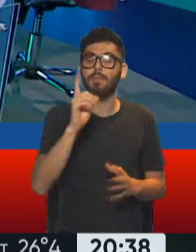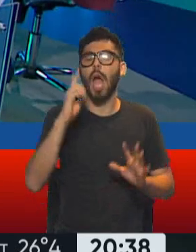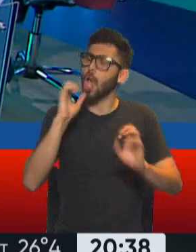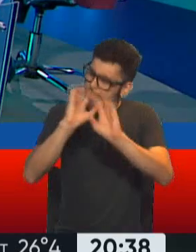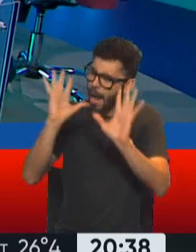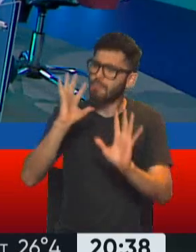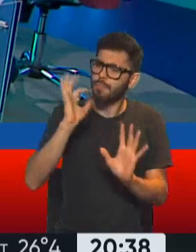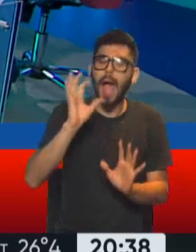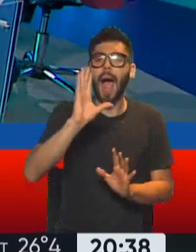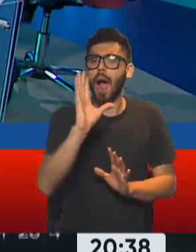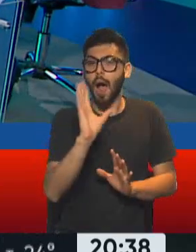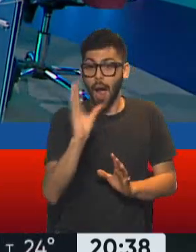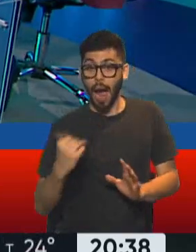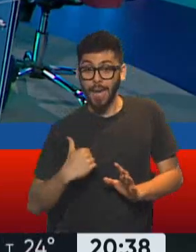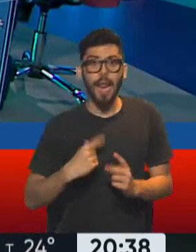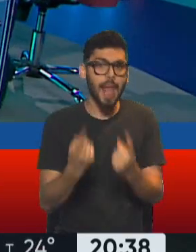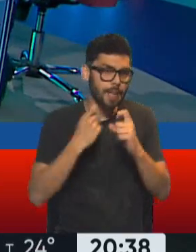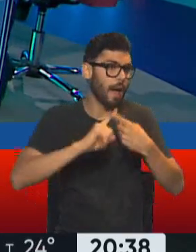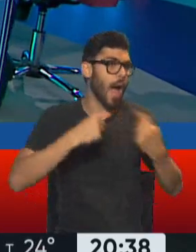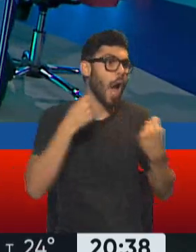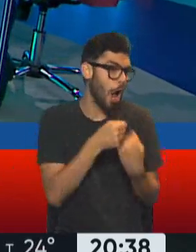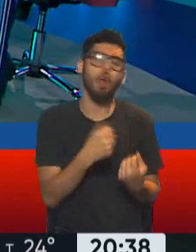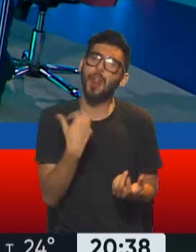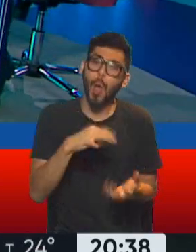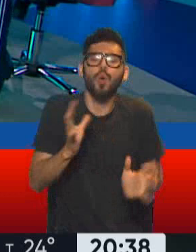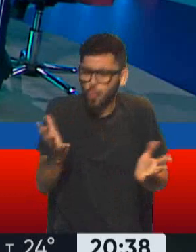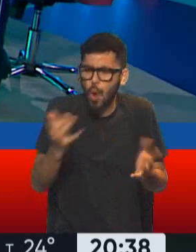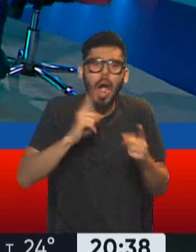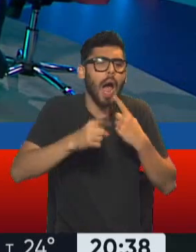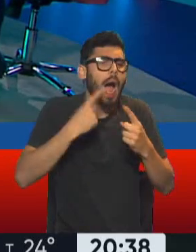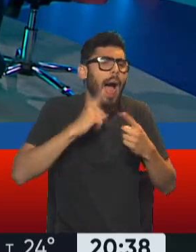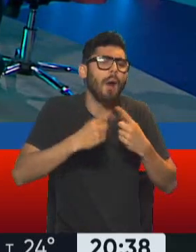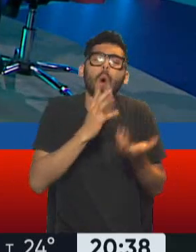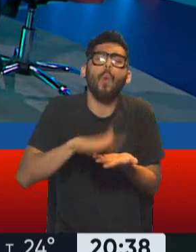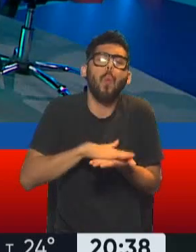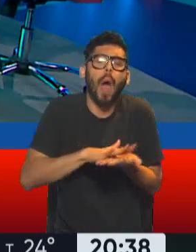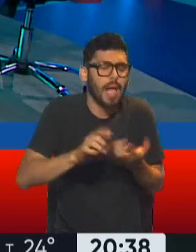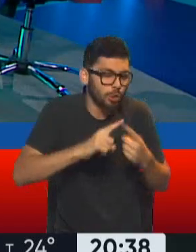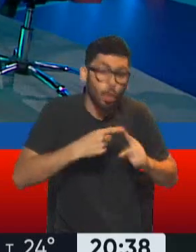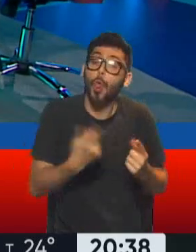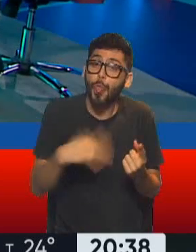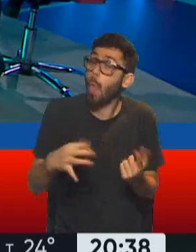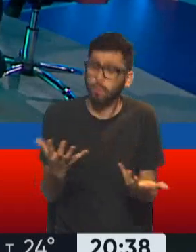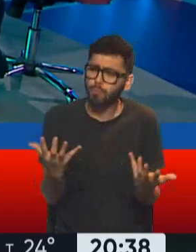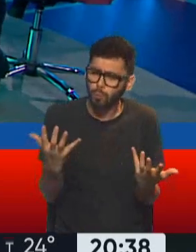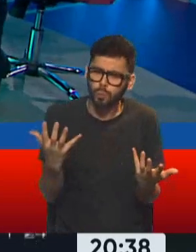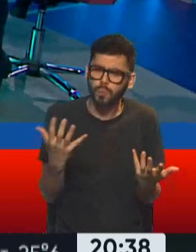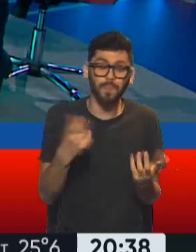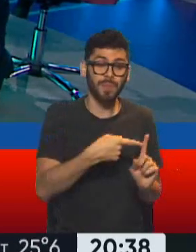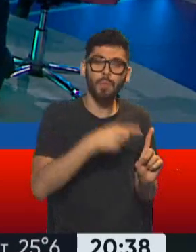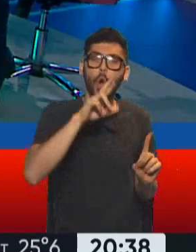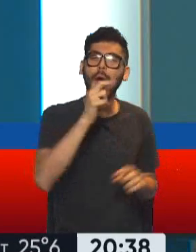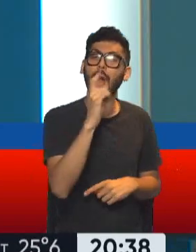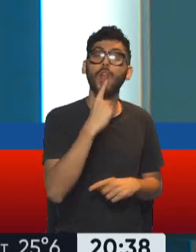necesita acuerdos y consensos y necesita por lo menos consensos en cuestiones básicas recién raúl hablaba de el